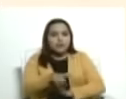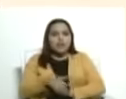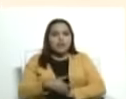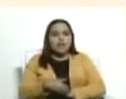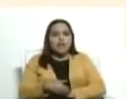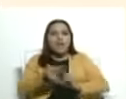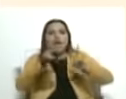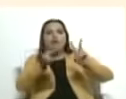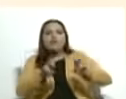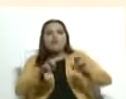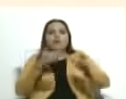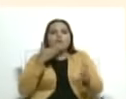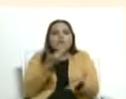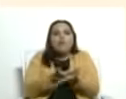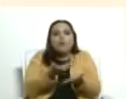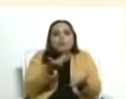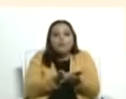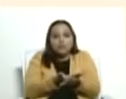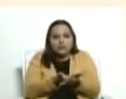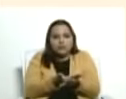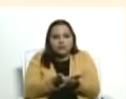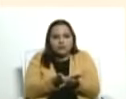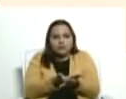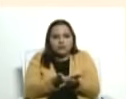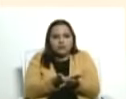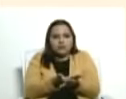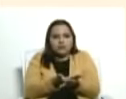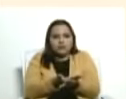una nueva postulación